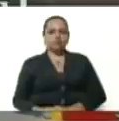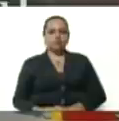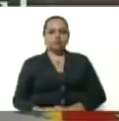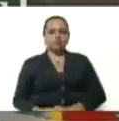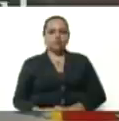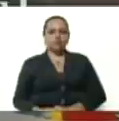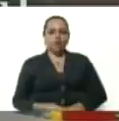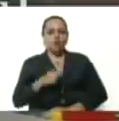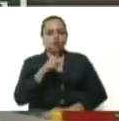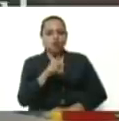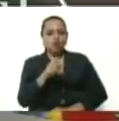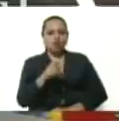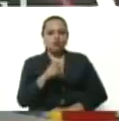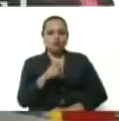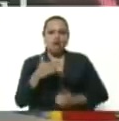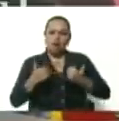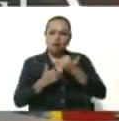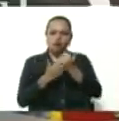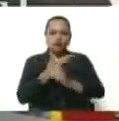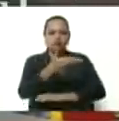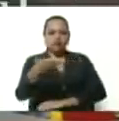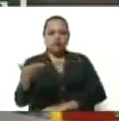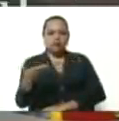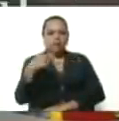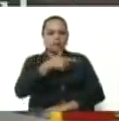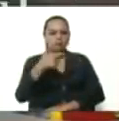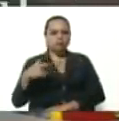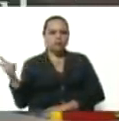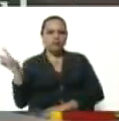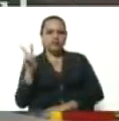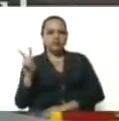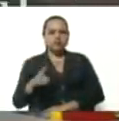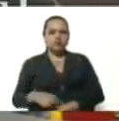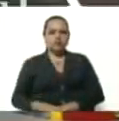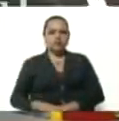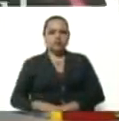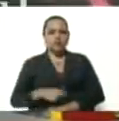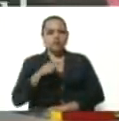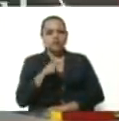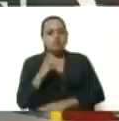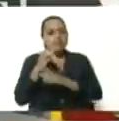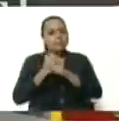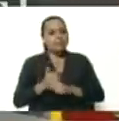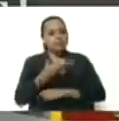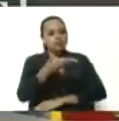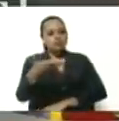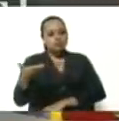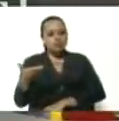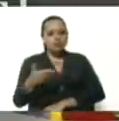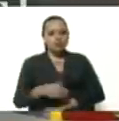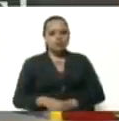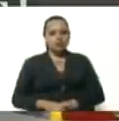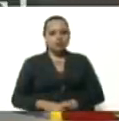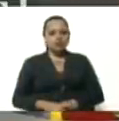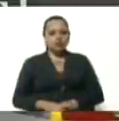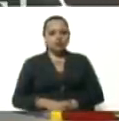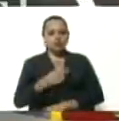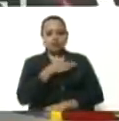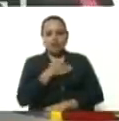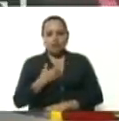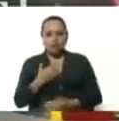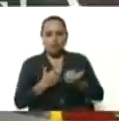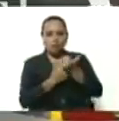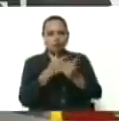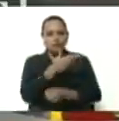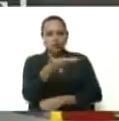ustedes, compatriotas, venezolanos, venezolanas, cuento con ustedes, contamos con ustedes, para cuidar